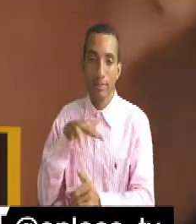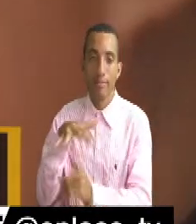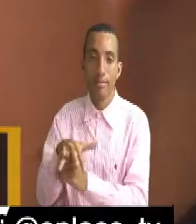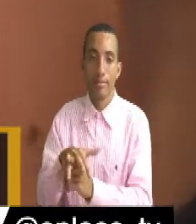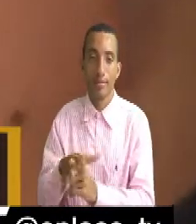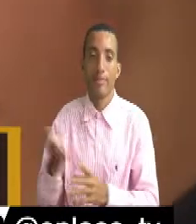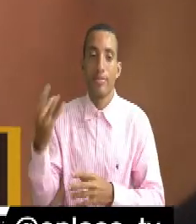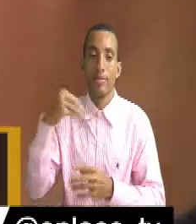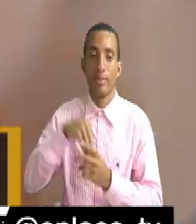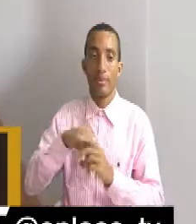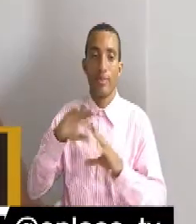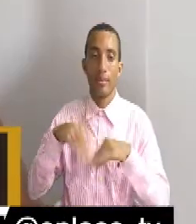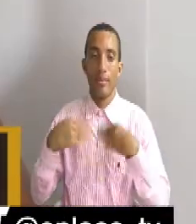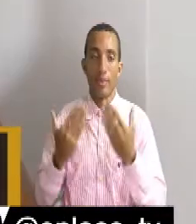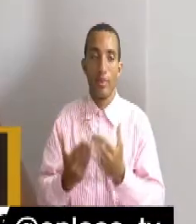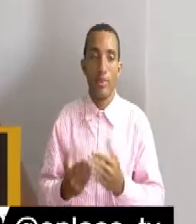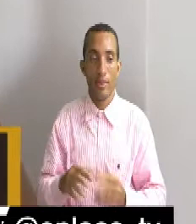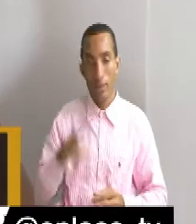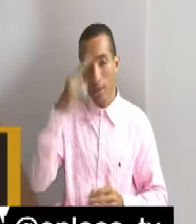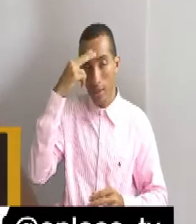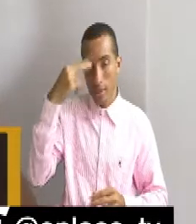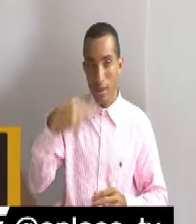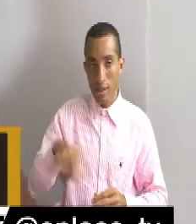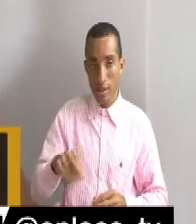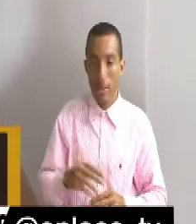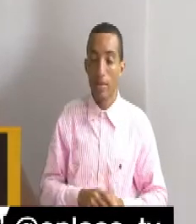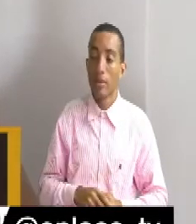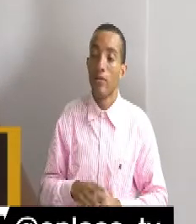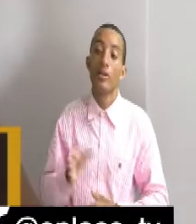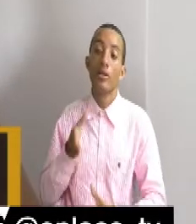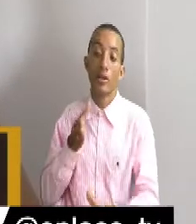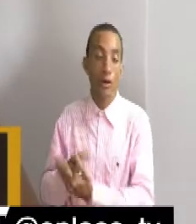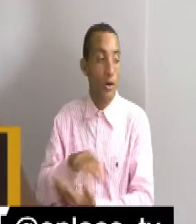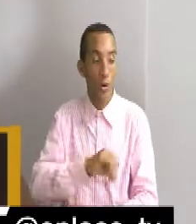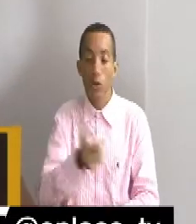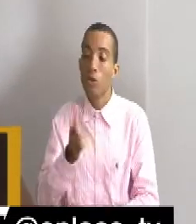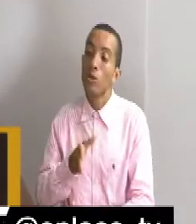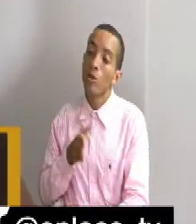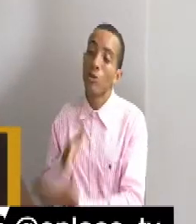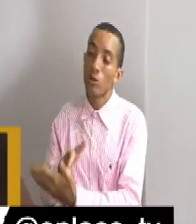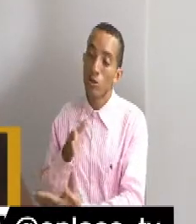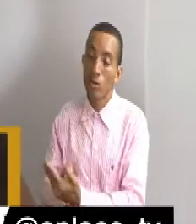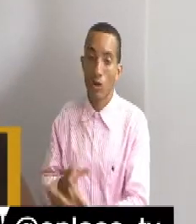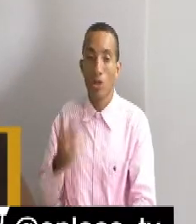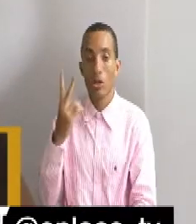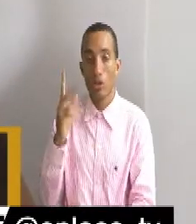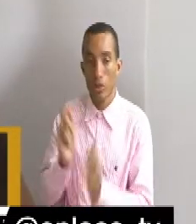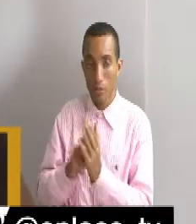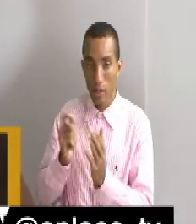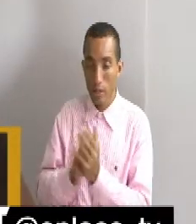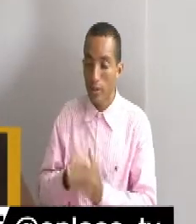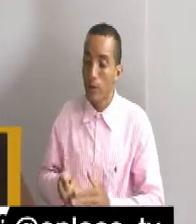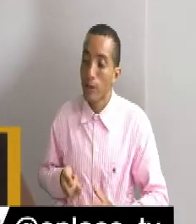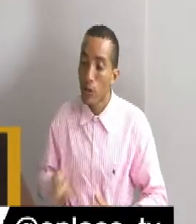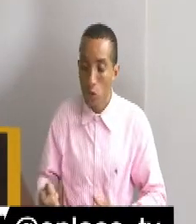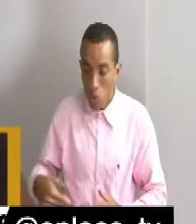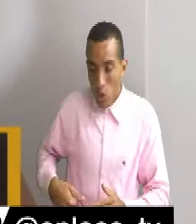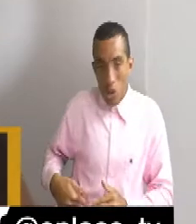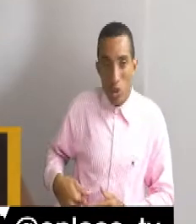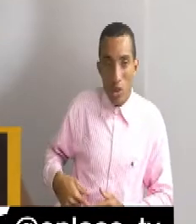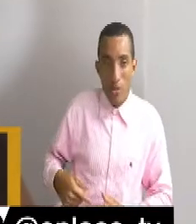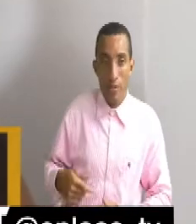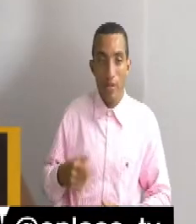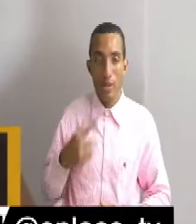interior del colegio. Mi hijo viene presentando amenazas, ya van dos ocasiones que a mi hijo me lo chuzan con lápiz